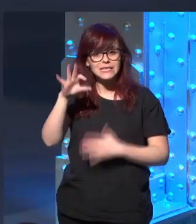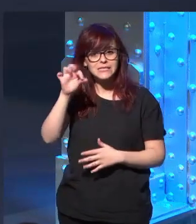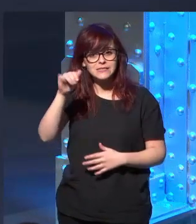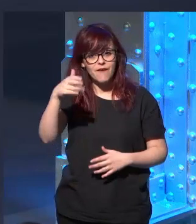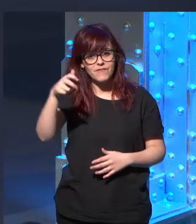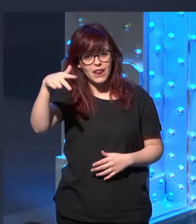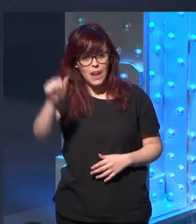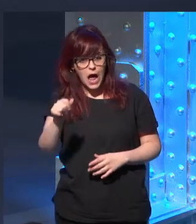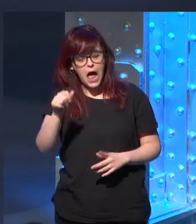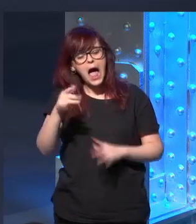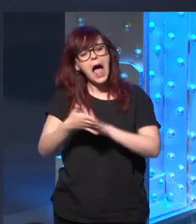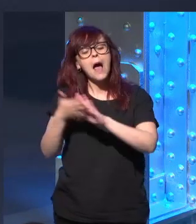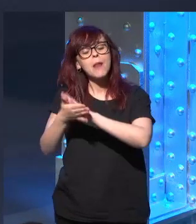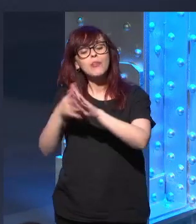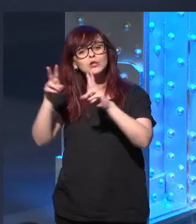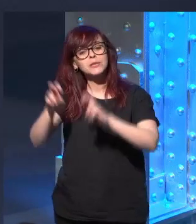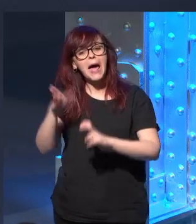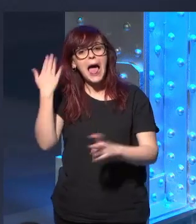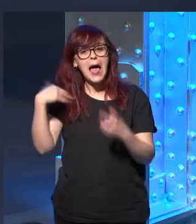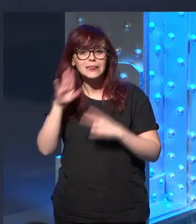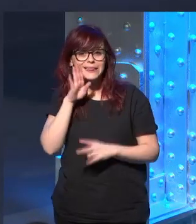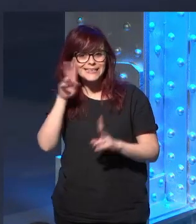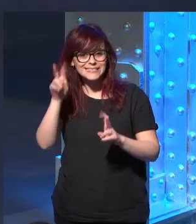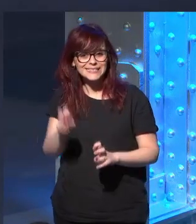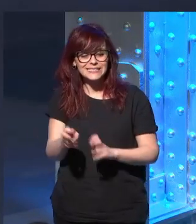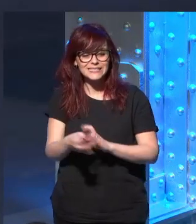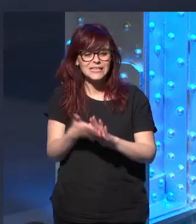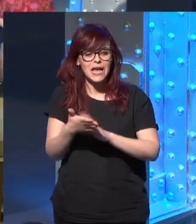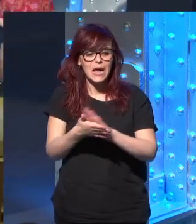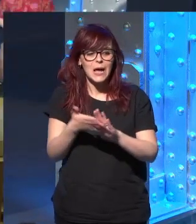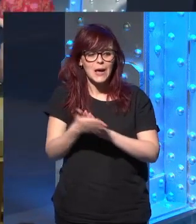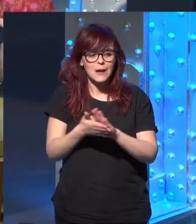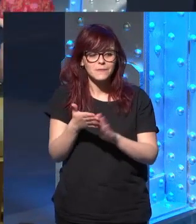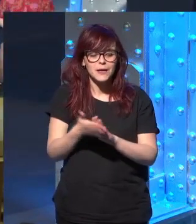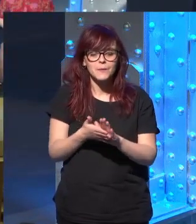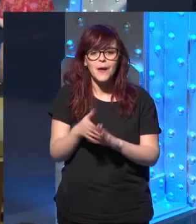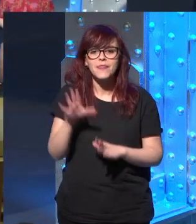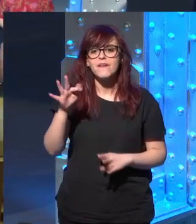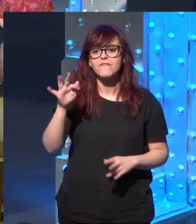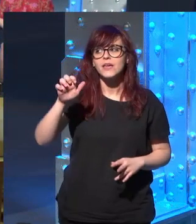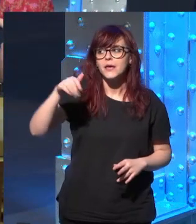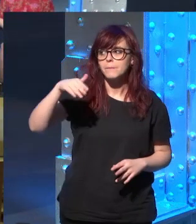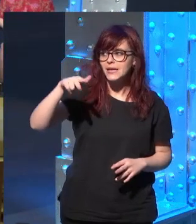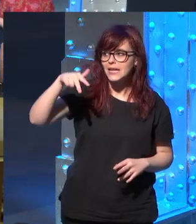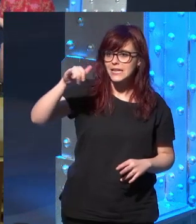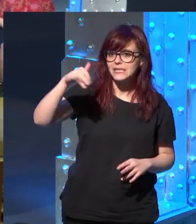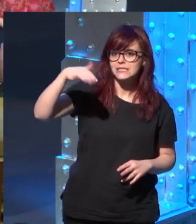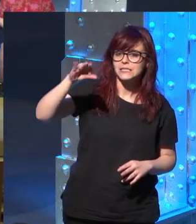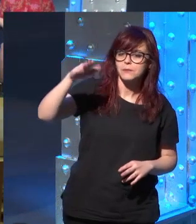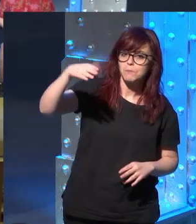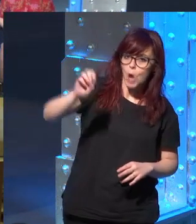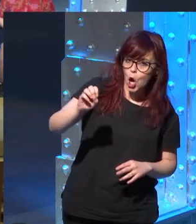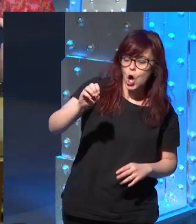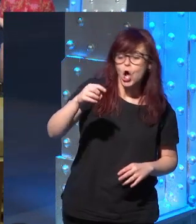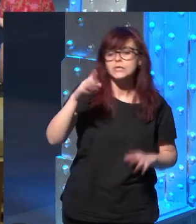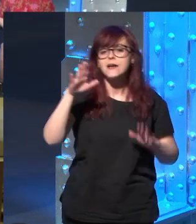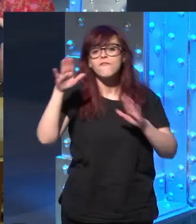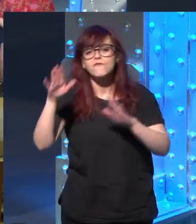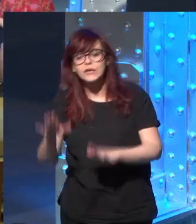iré con el tuyo, y es el tema del feminismo, del no feminismo,